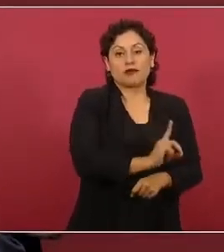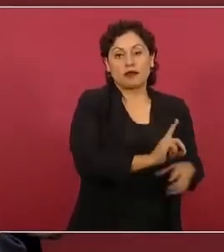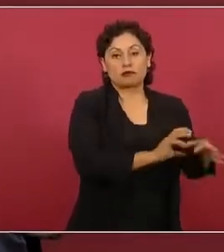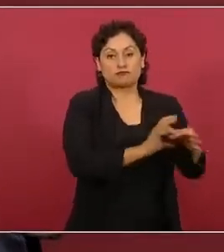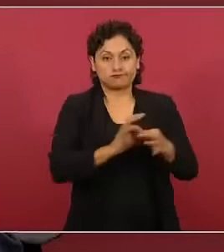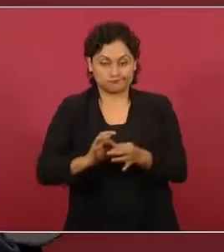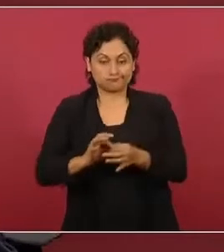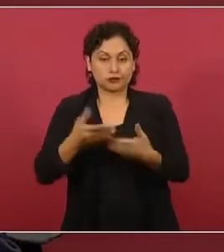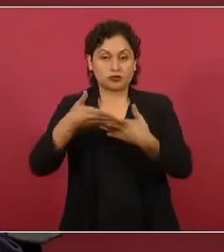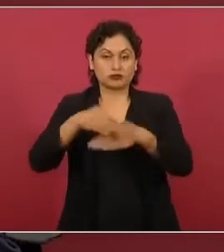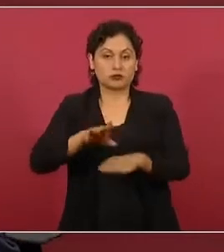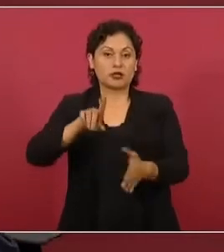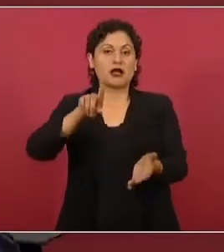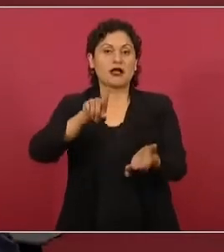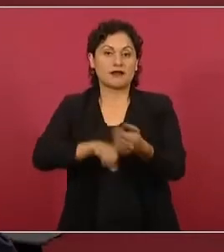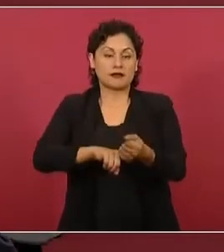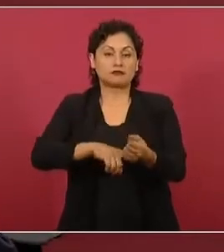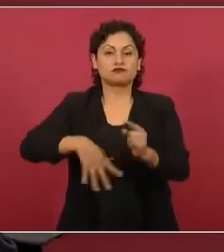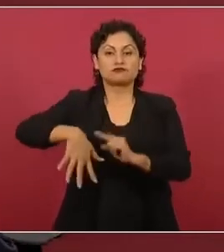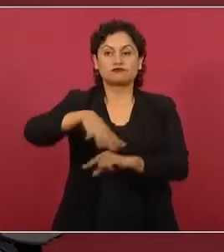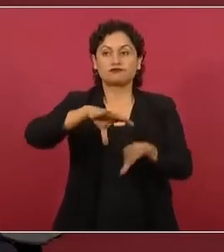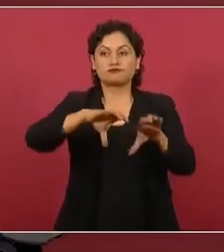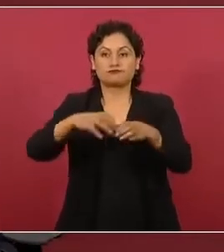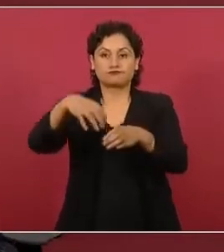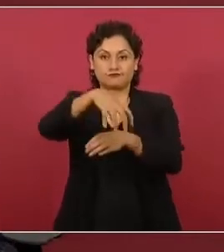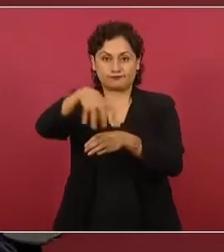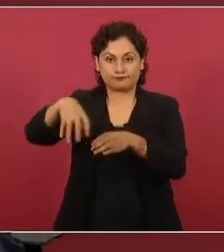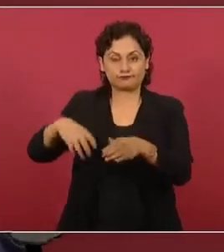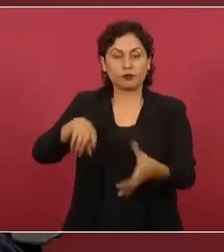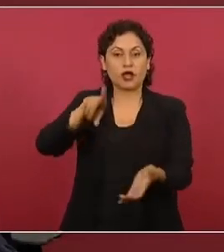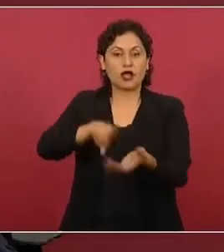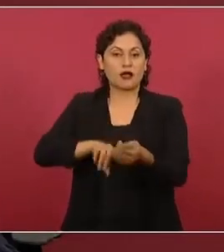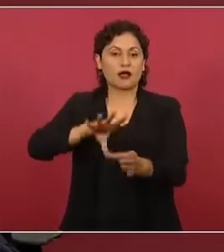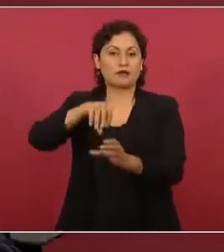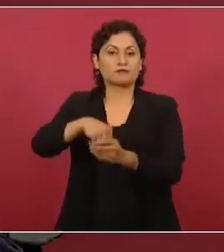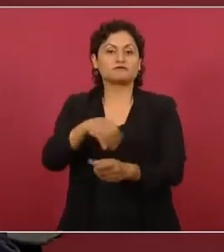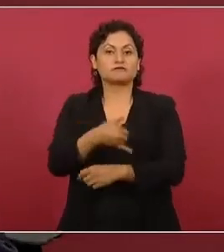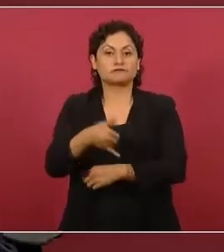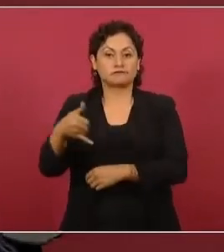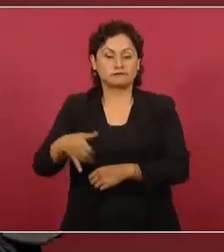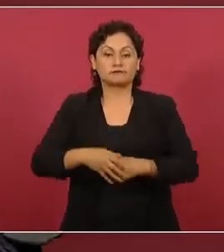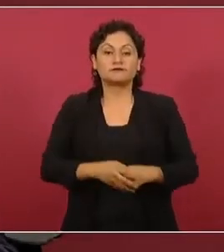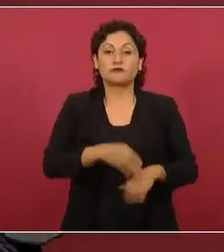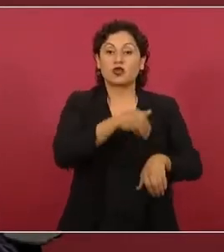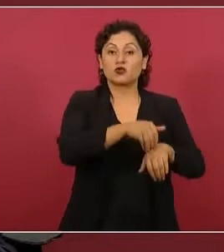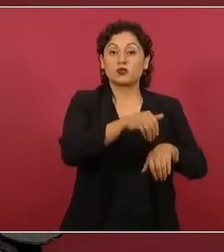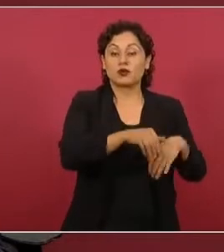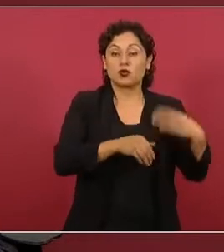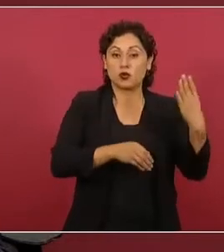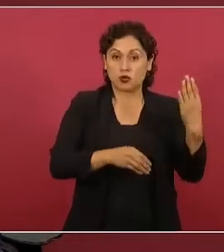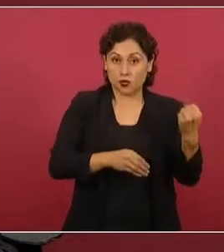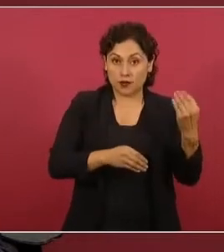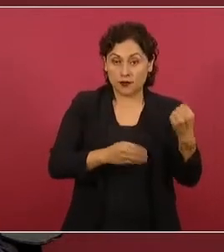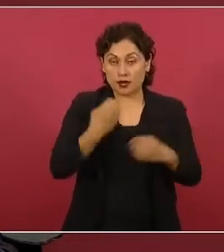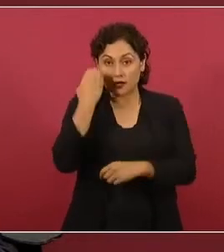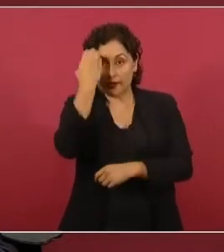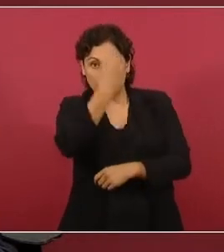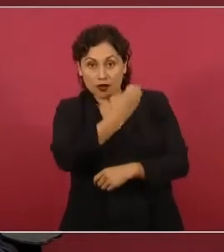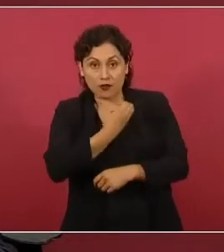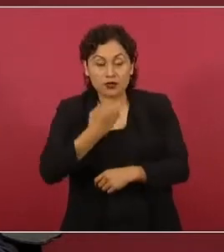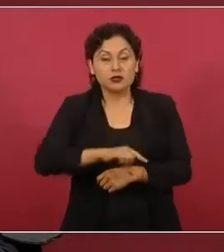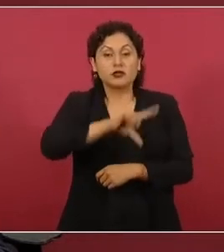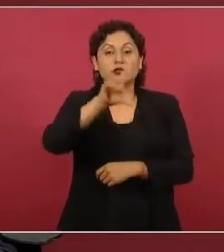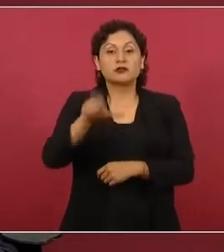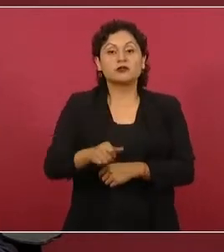de operación de los órganos colegiados del Infonavit. Punto 9, examinación y en su caso aprobación del dictamen